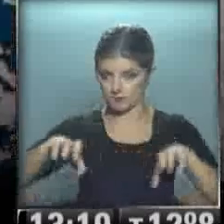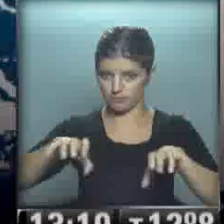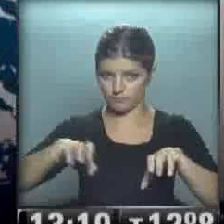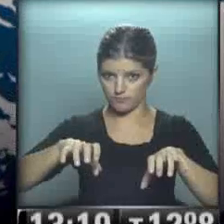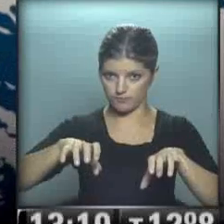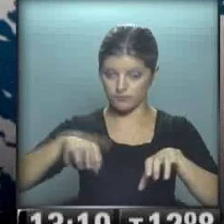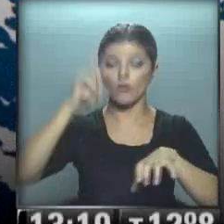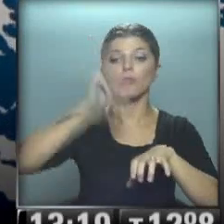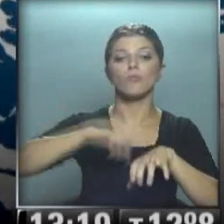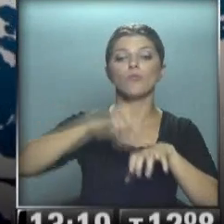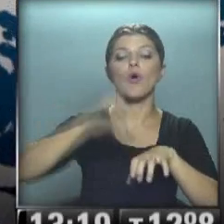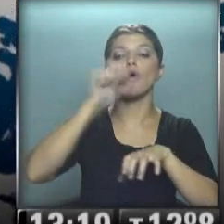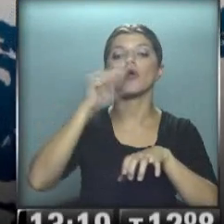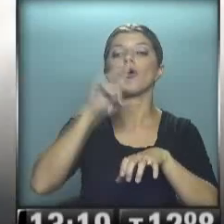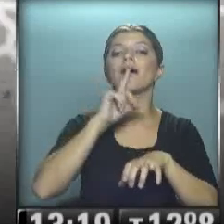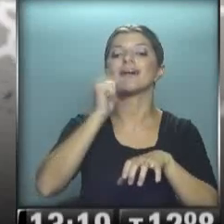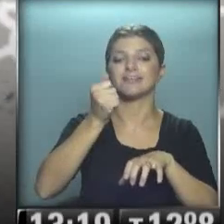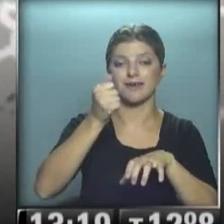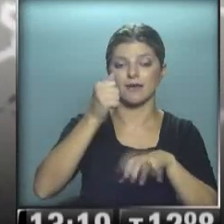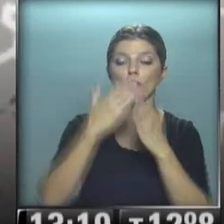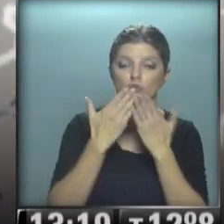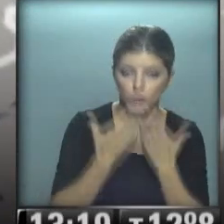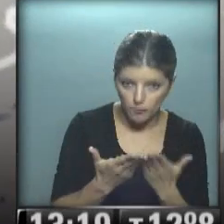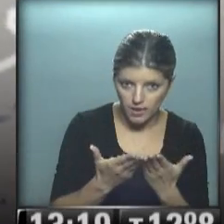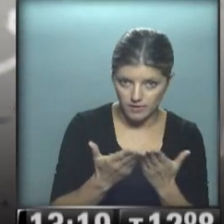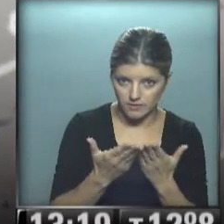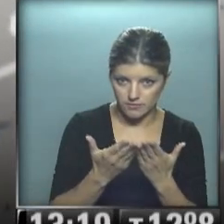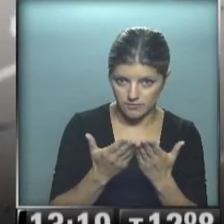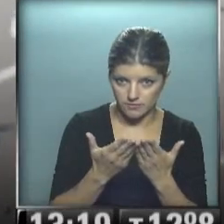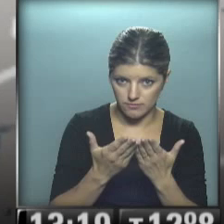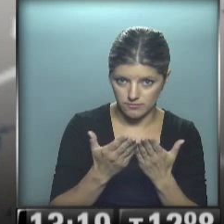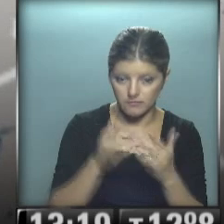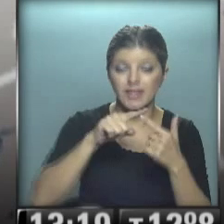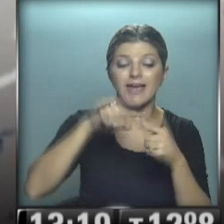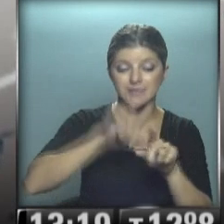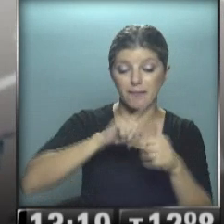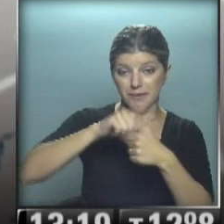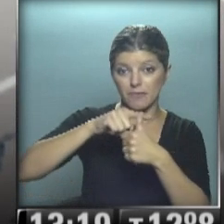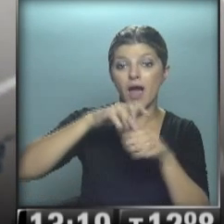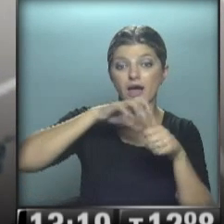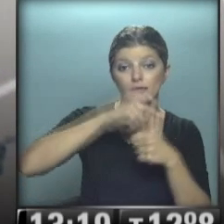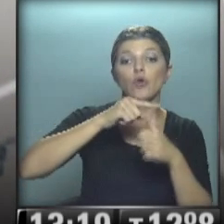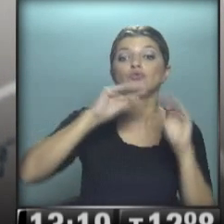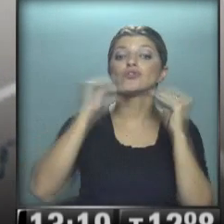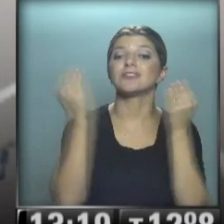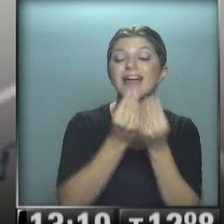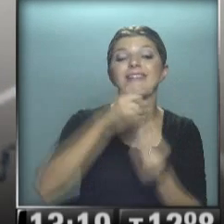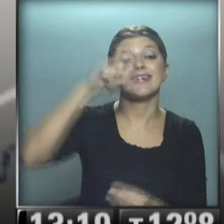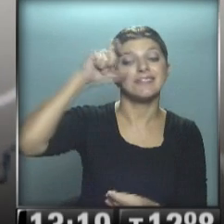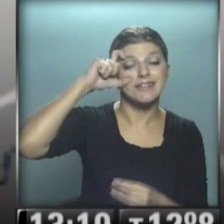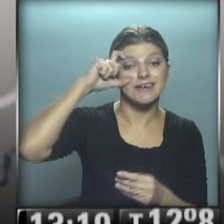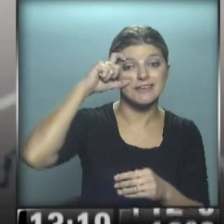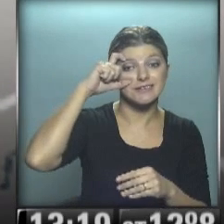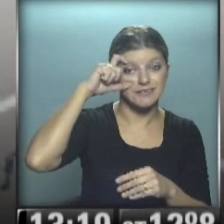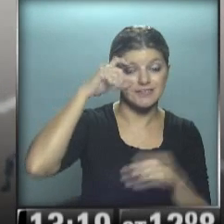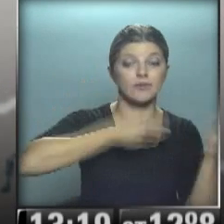La croata musulmana o Federación de Bosnia-Herzegovina, subdividida a su vez en 10 cantones, y la